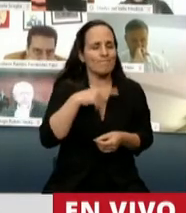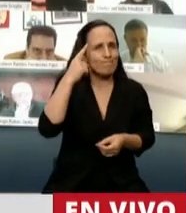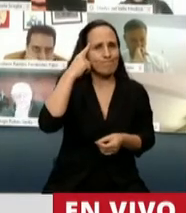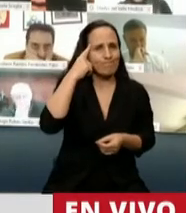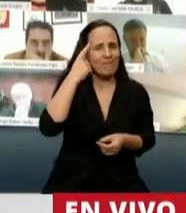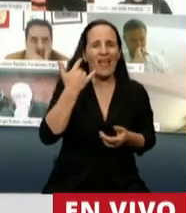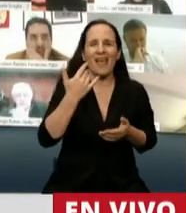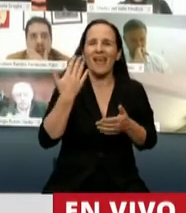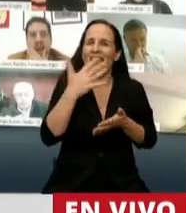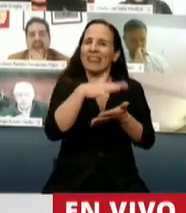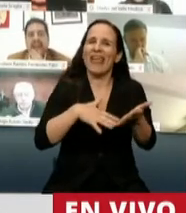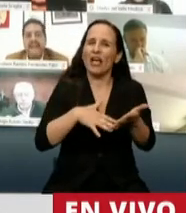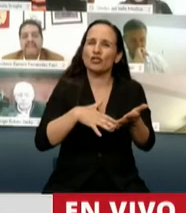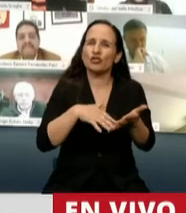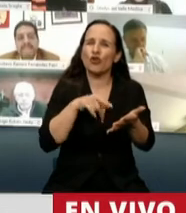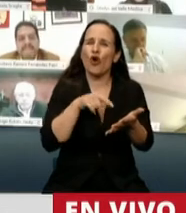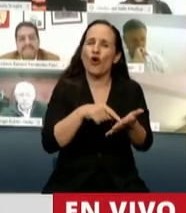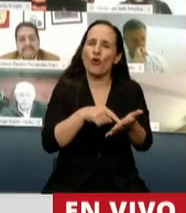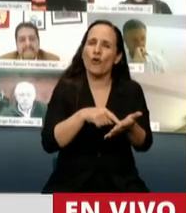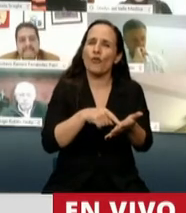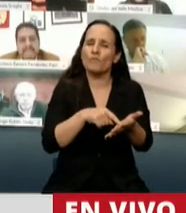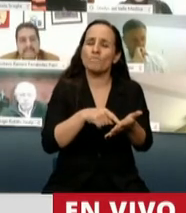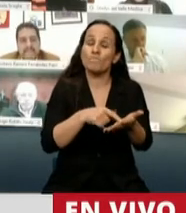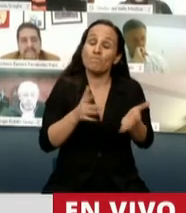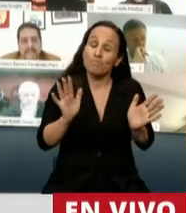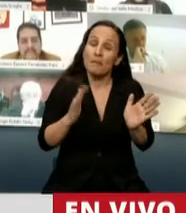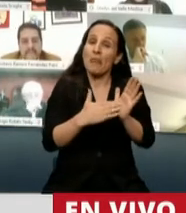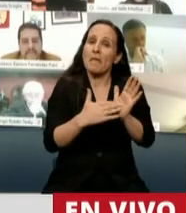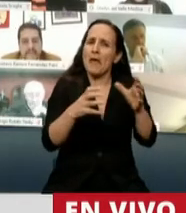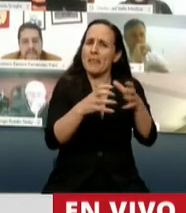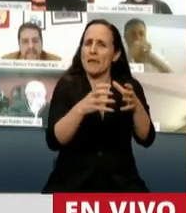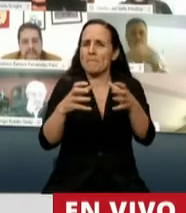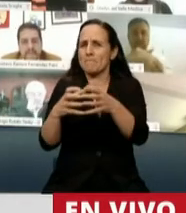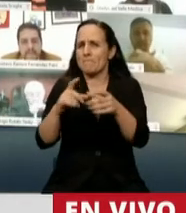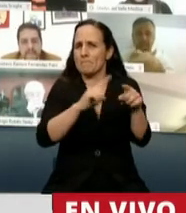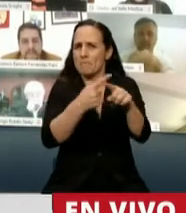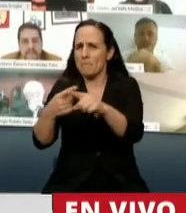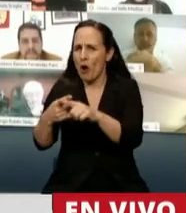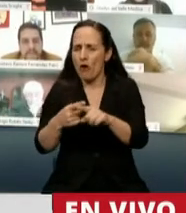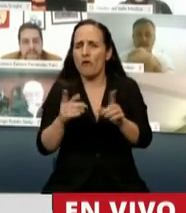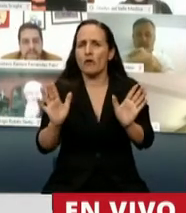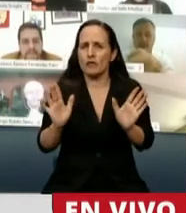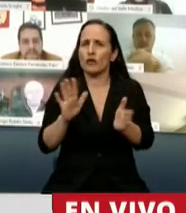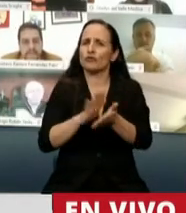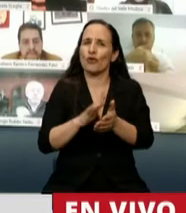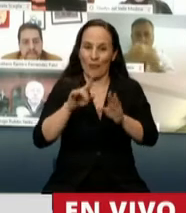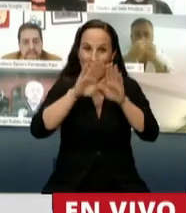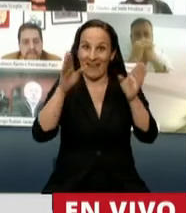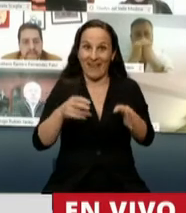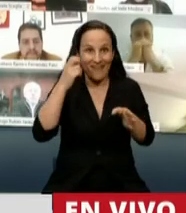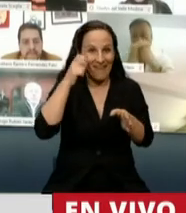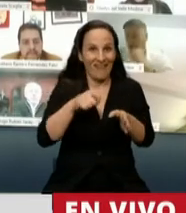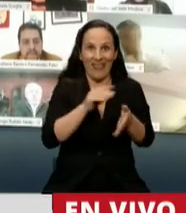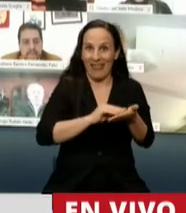había un texto que podía resultar para los distintos bloques para aprobar una declaración de la Cámara